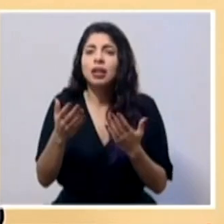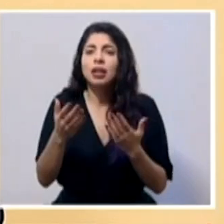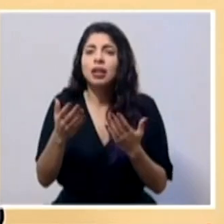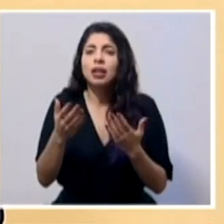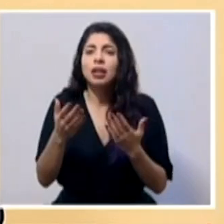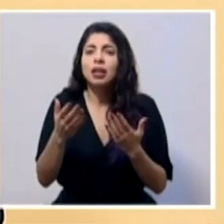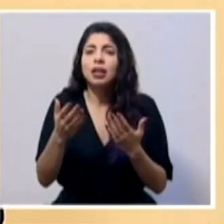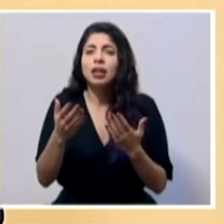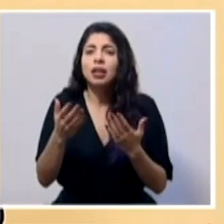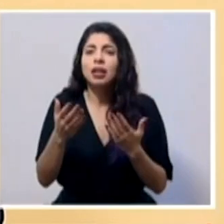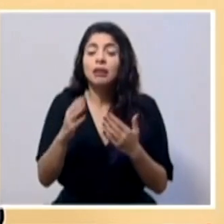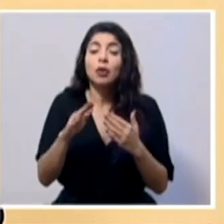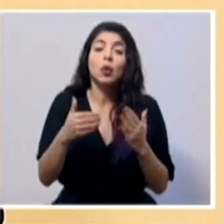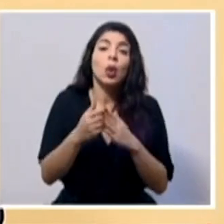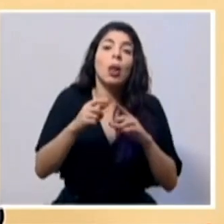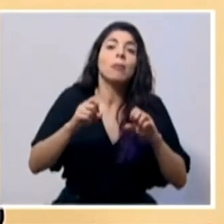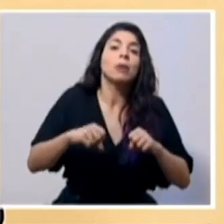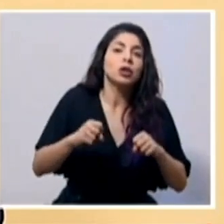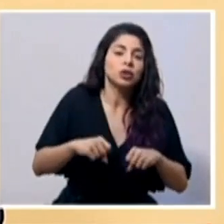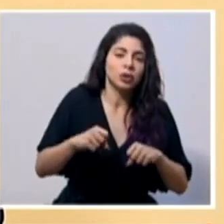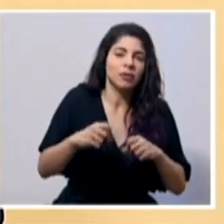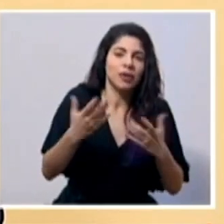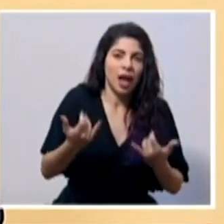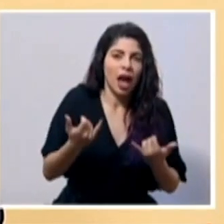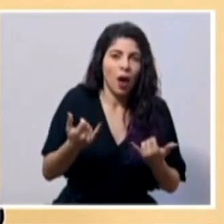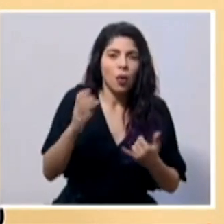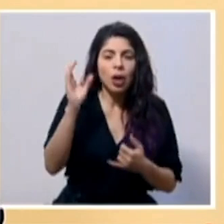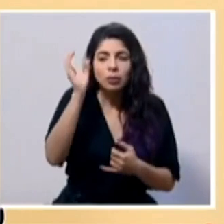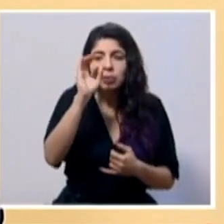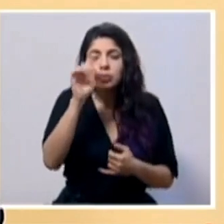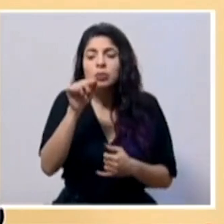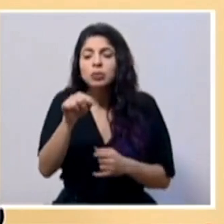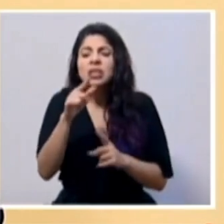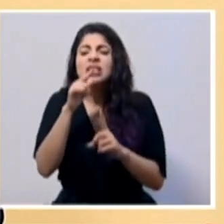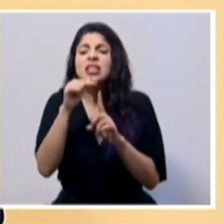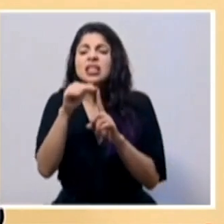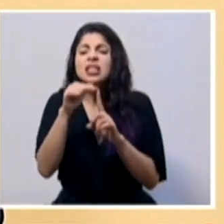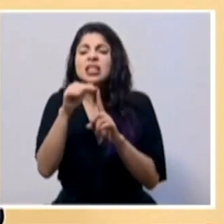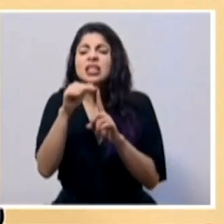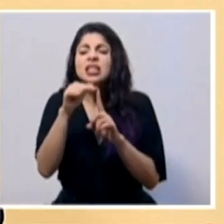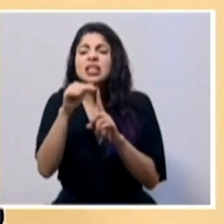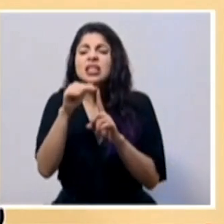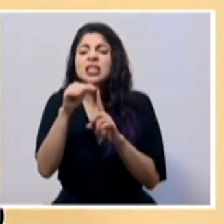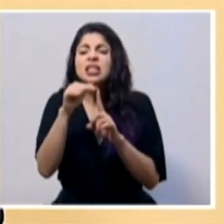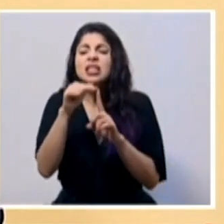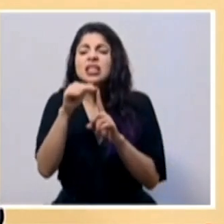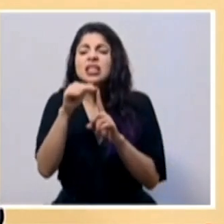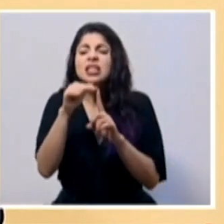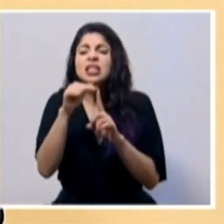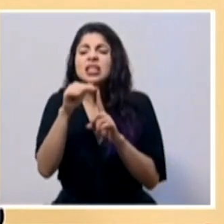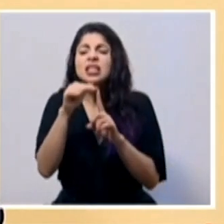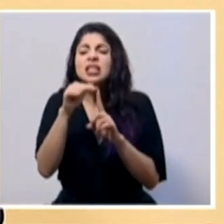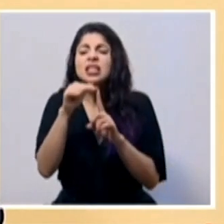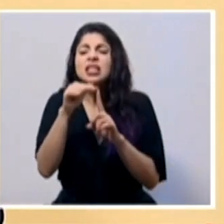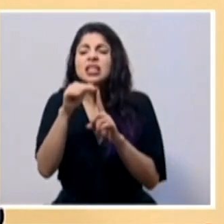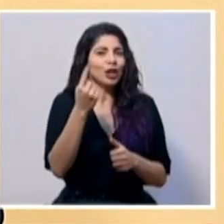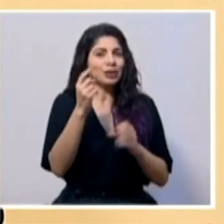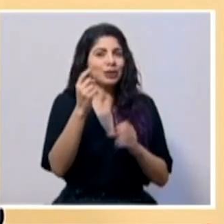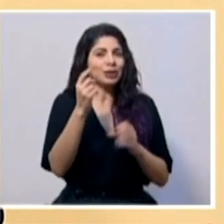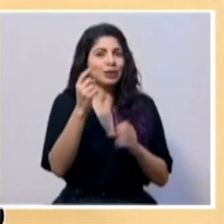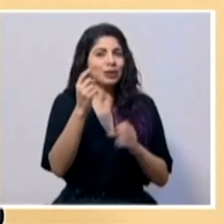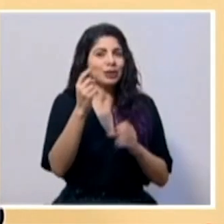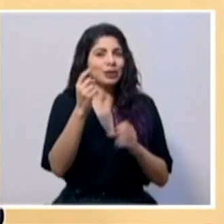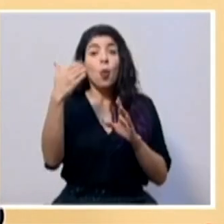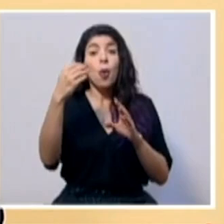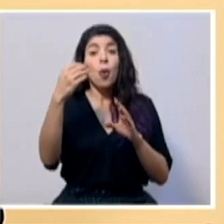recuperar en la medida de lo posible los eventuales nexos, porque recordemos que no siempre queda claro en medio de un escenario